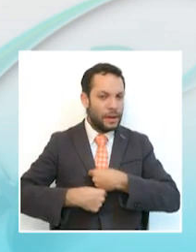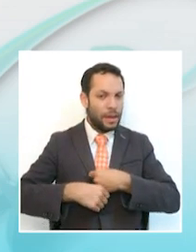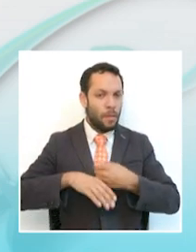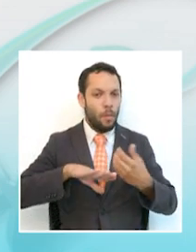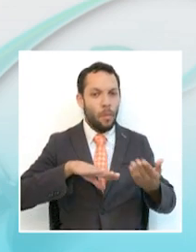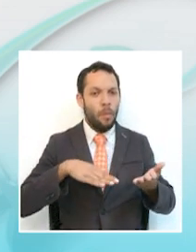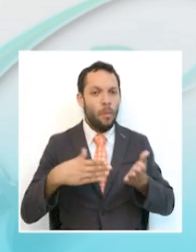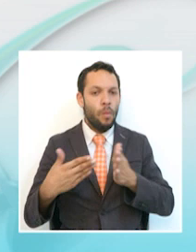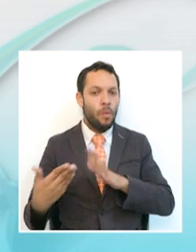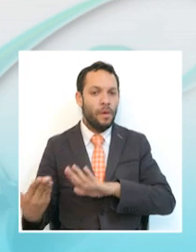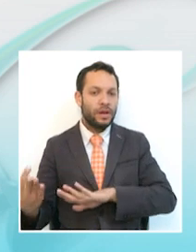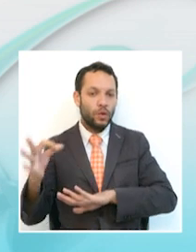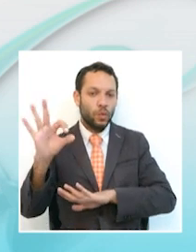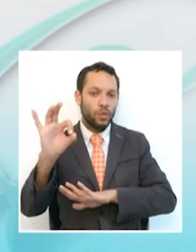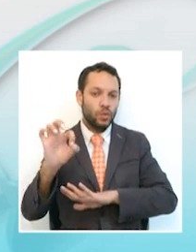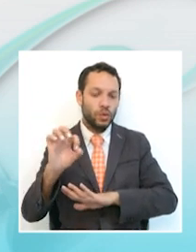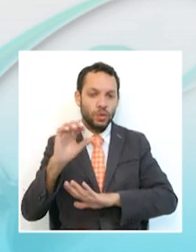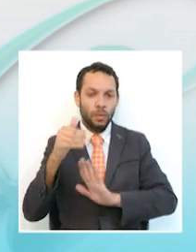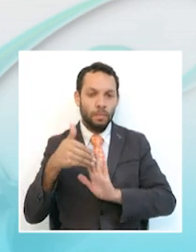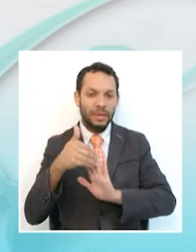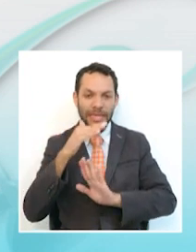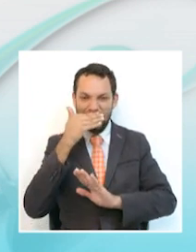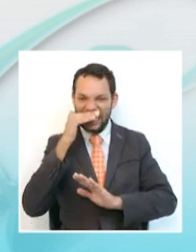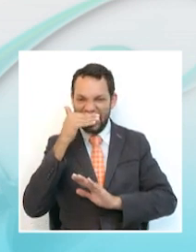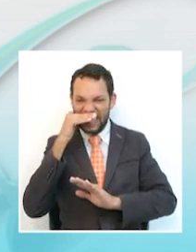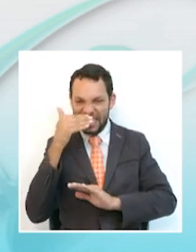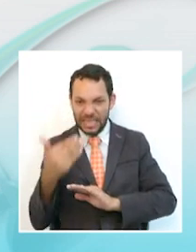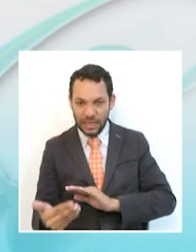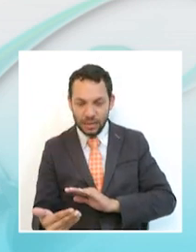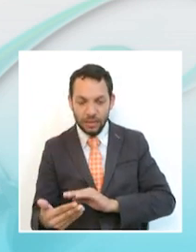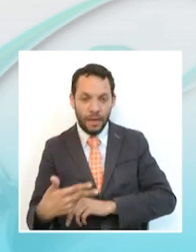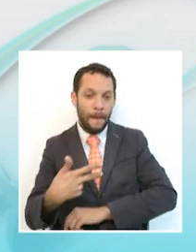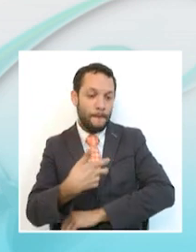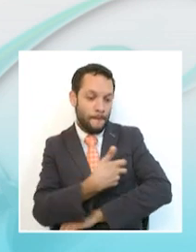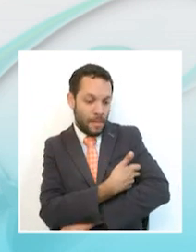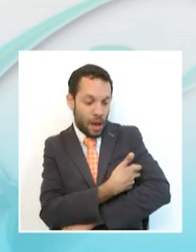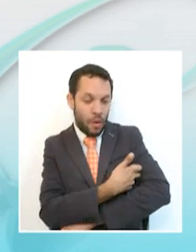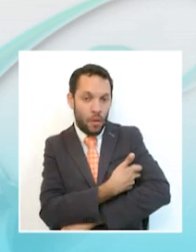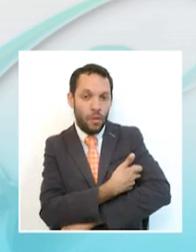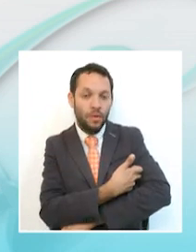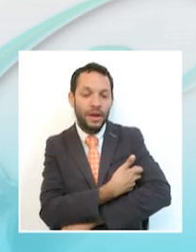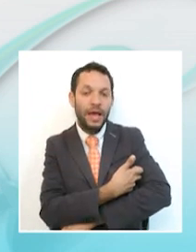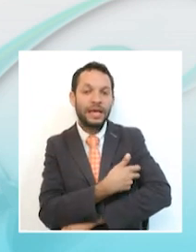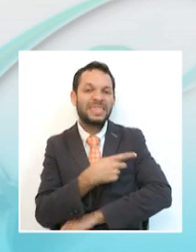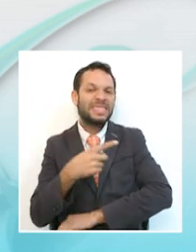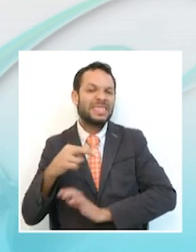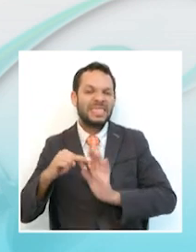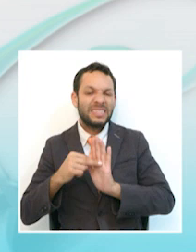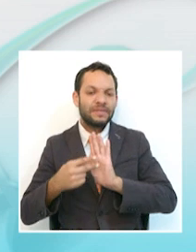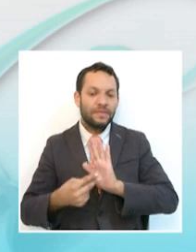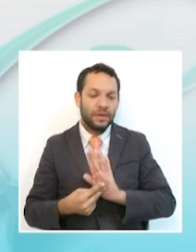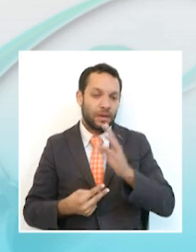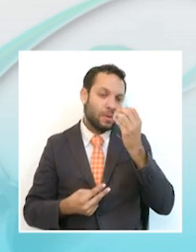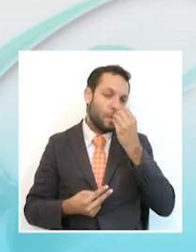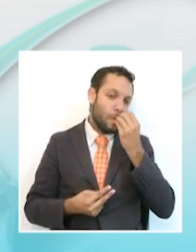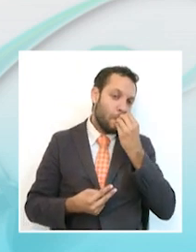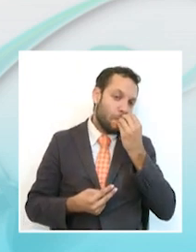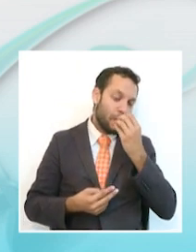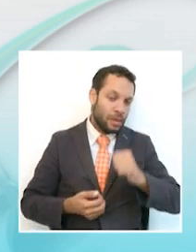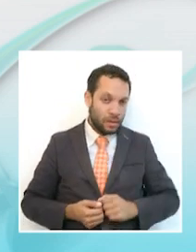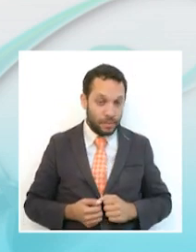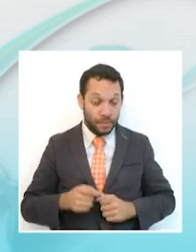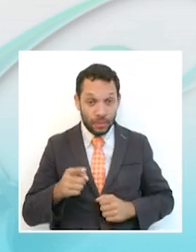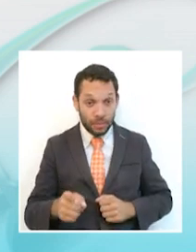niños al día y la vacuna para esta existe se llama comida pero eso no lo vas a